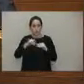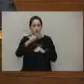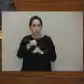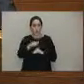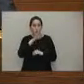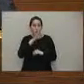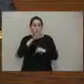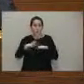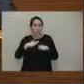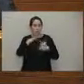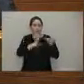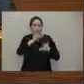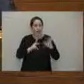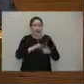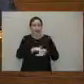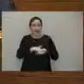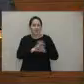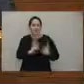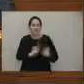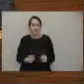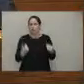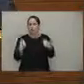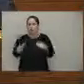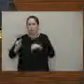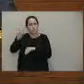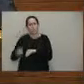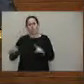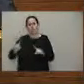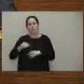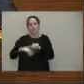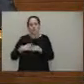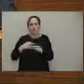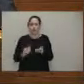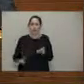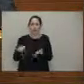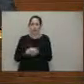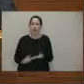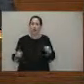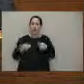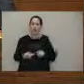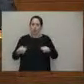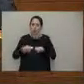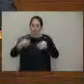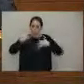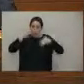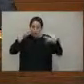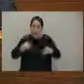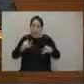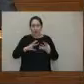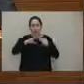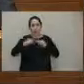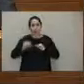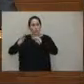estrictamente administrativas, no achacables en ningún caso a ellos, se encontrarían pagando un copago que realmente no se corresponde con la